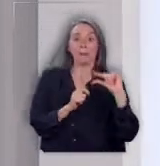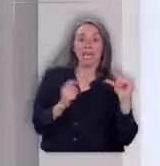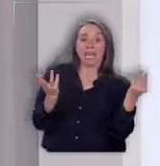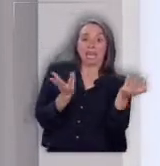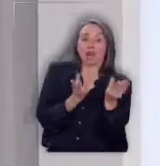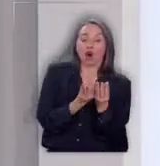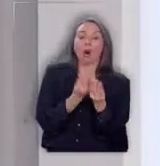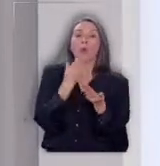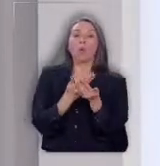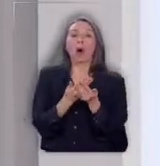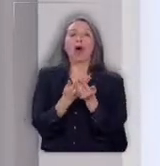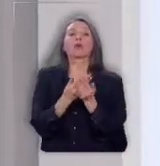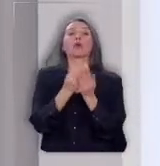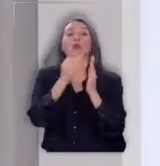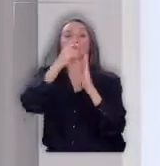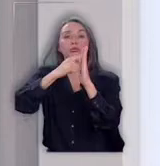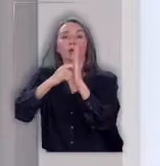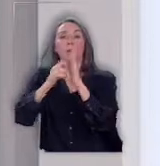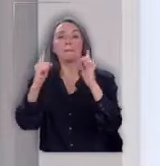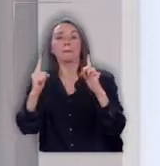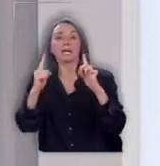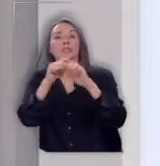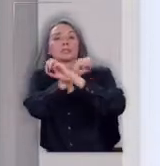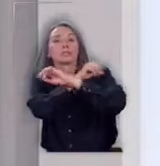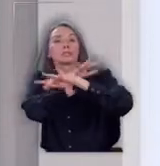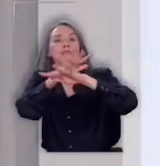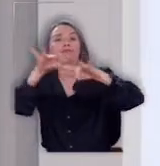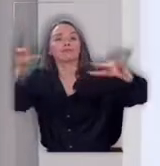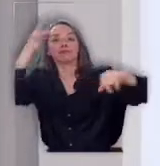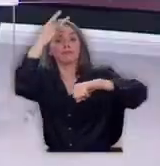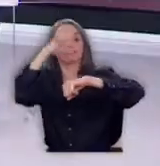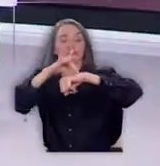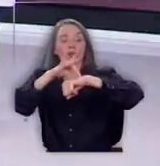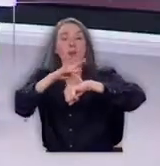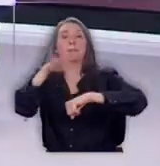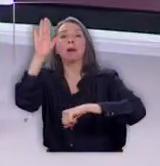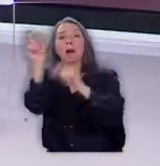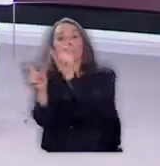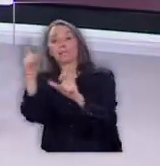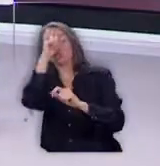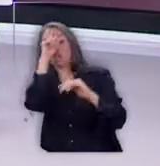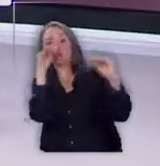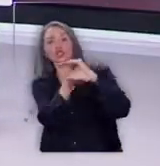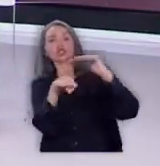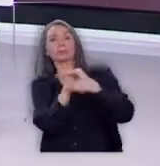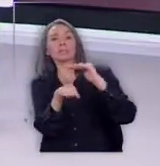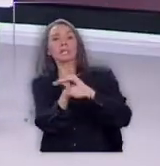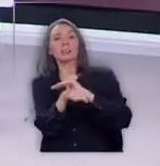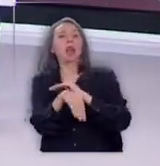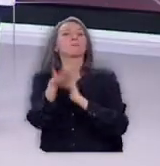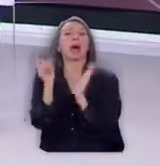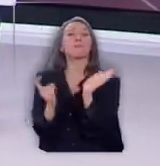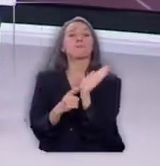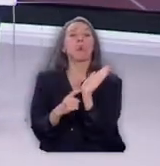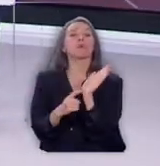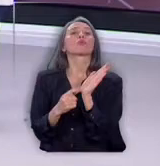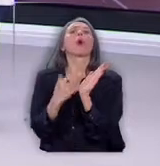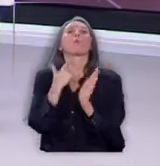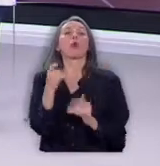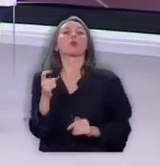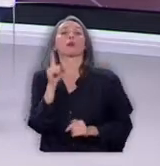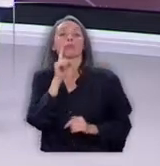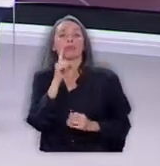en un periodo de pandemia donde la principal causa de hospitalización sin duda es el coronavirus la